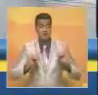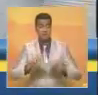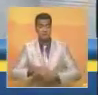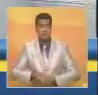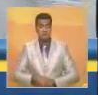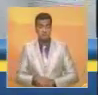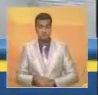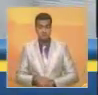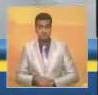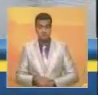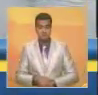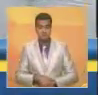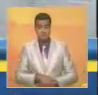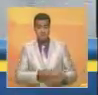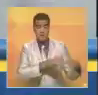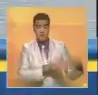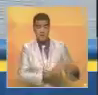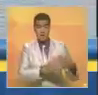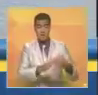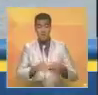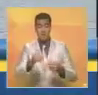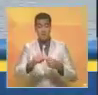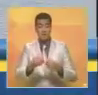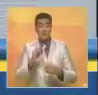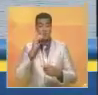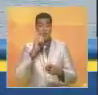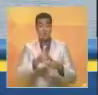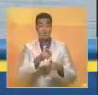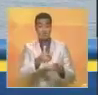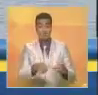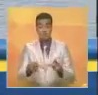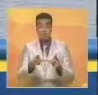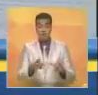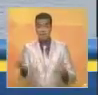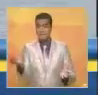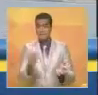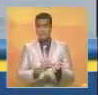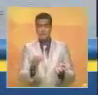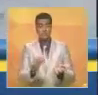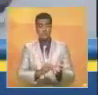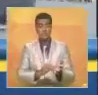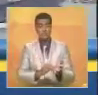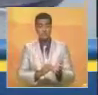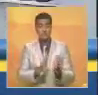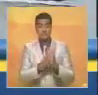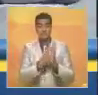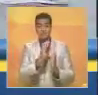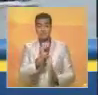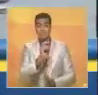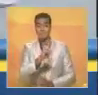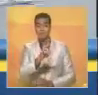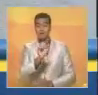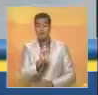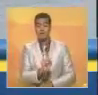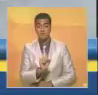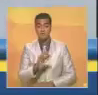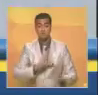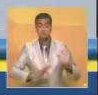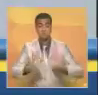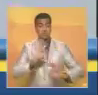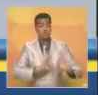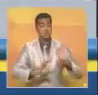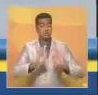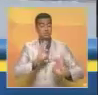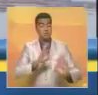Partimos desde las aguas del lago de Maracaibo hasta uno de los balnearios más concurridos, la isla de San Carlos, un destino turístico en el que